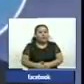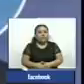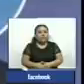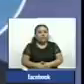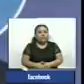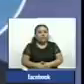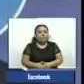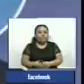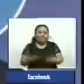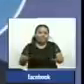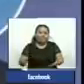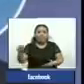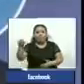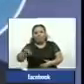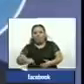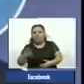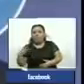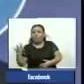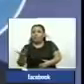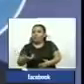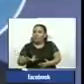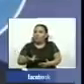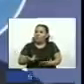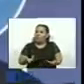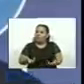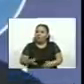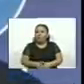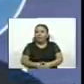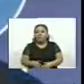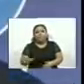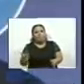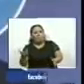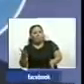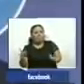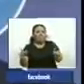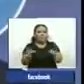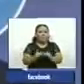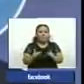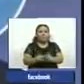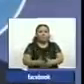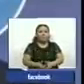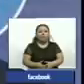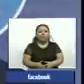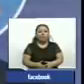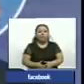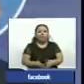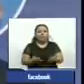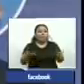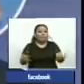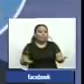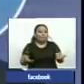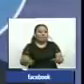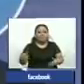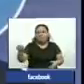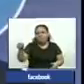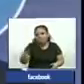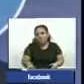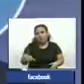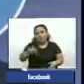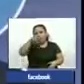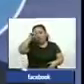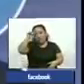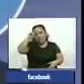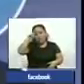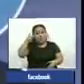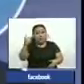malo para nosotros. Sería como una mala temporada al final porque solo